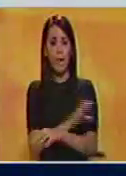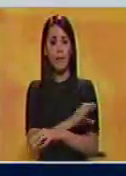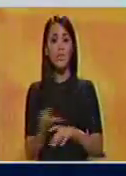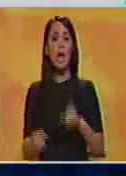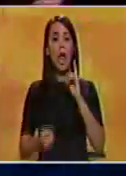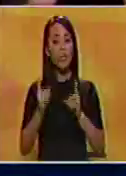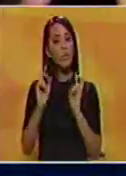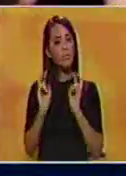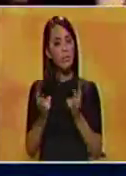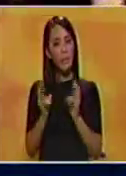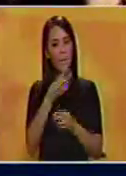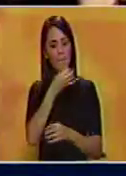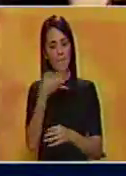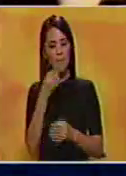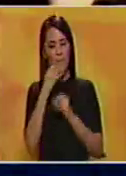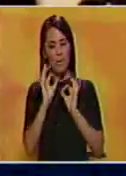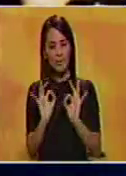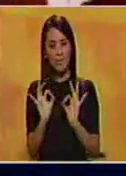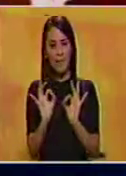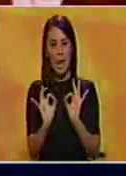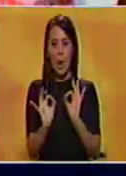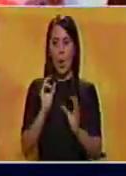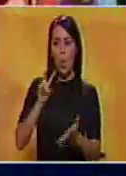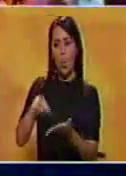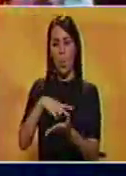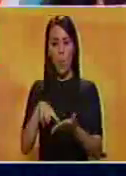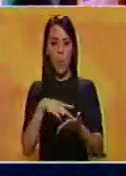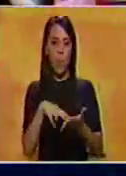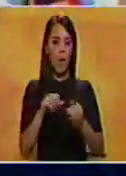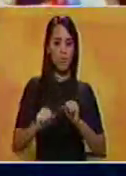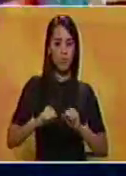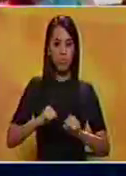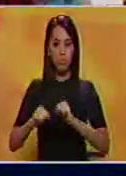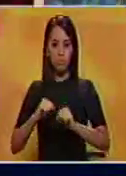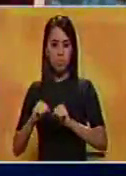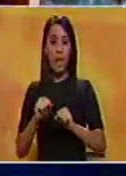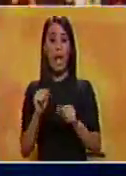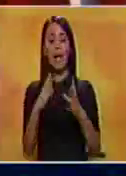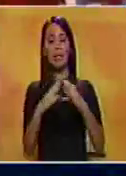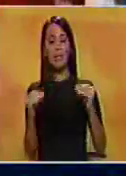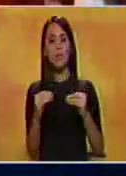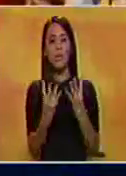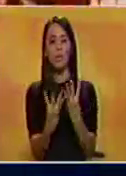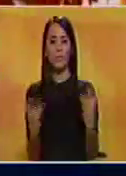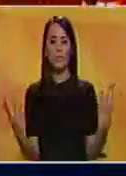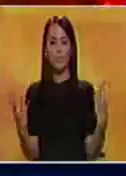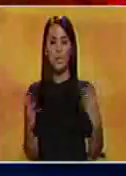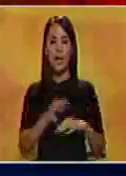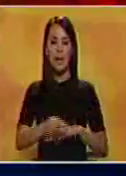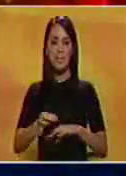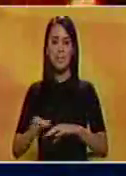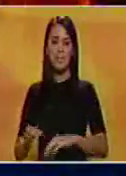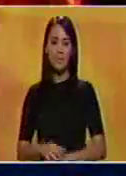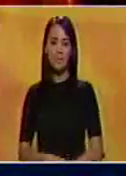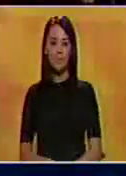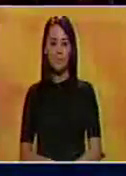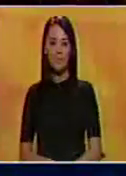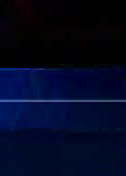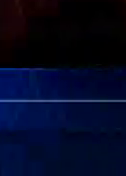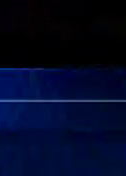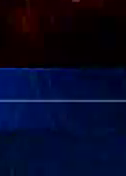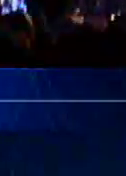algunos de sus principales éxitos y contagiaron con su ritmo y sabor a todo el público en la isla caribeña.